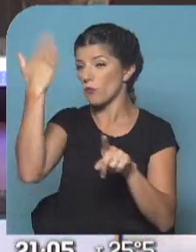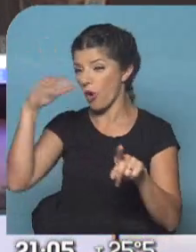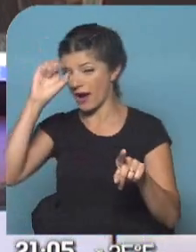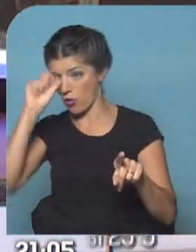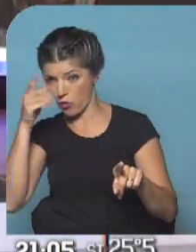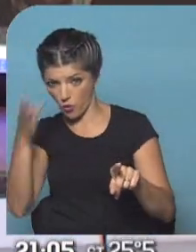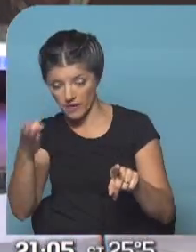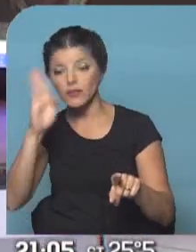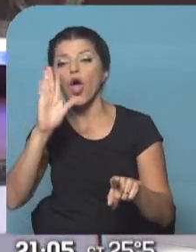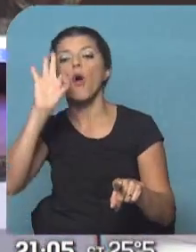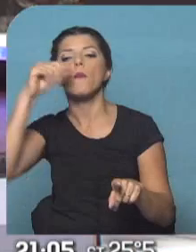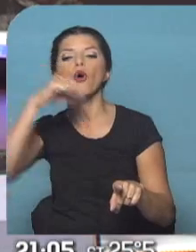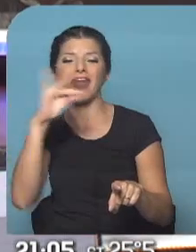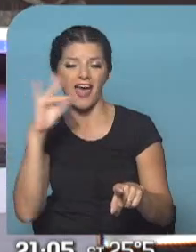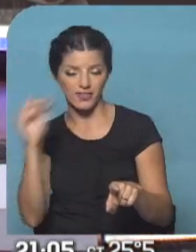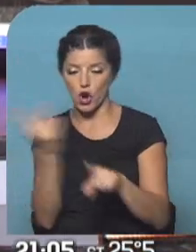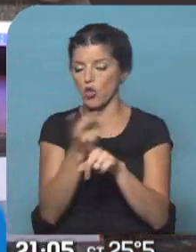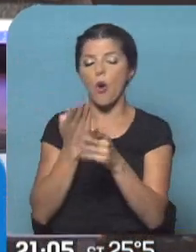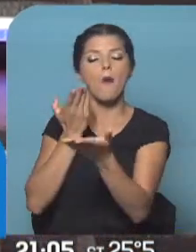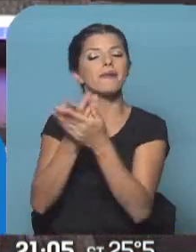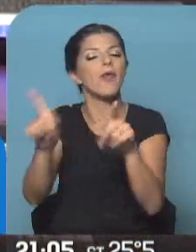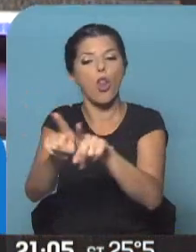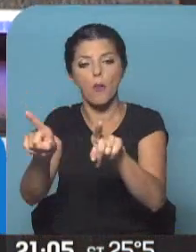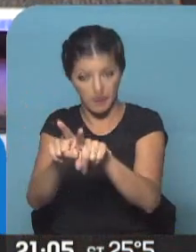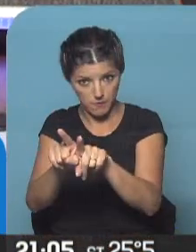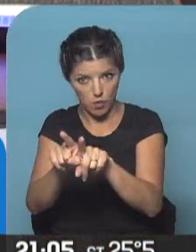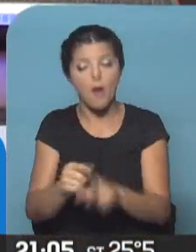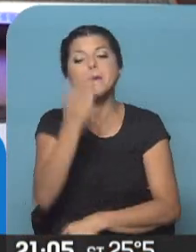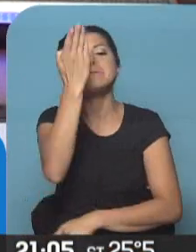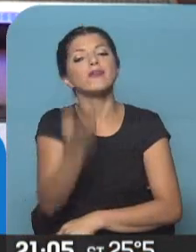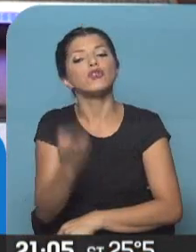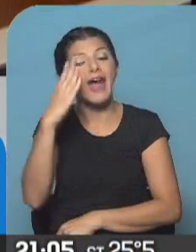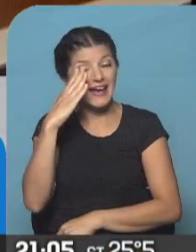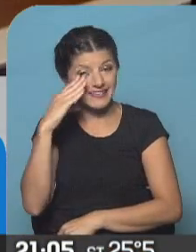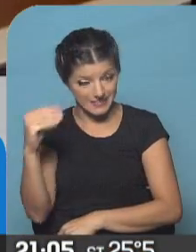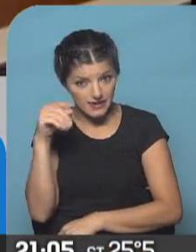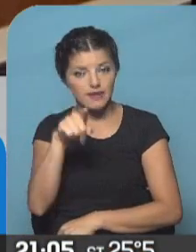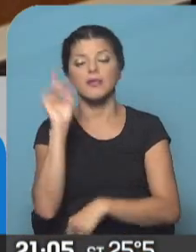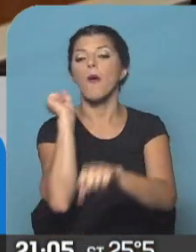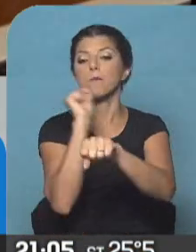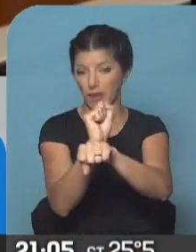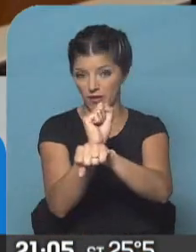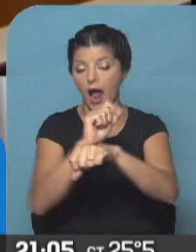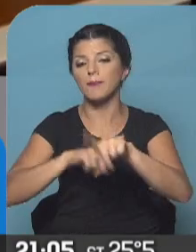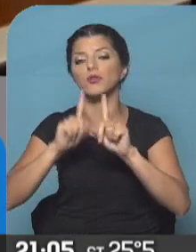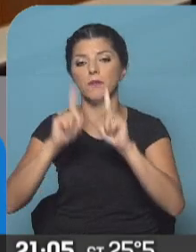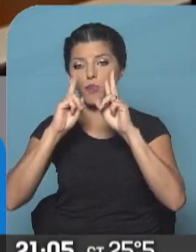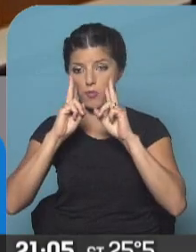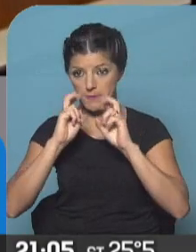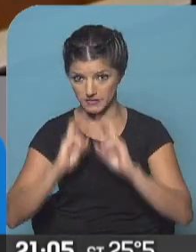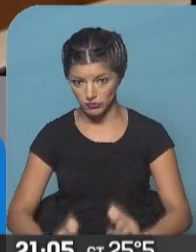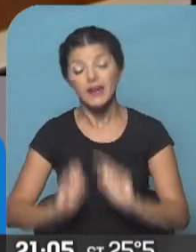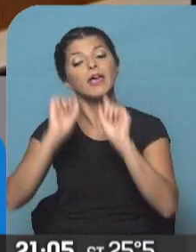Claudio Bonadío hace algunos días atrás con respecto de la expresidenta y este pedido de prisión preventiva y también de